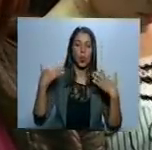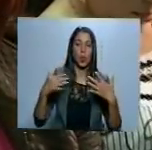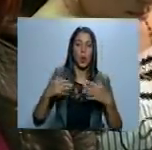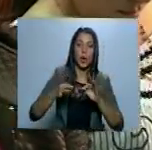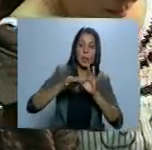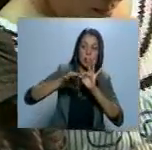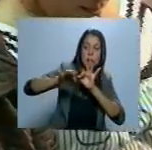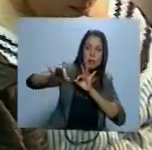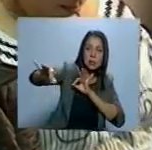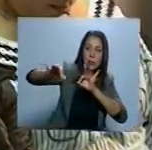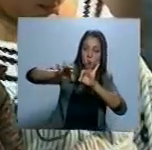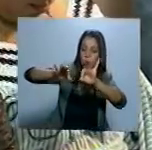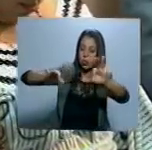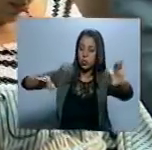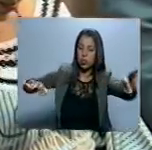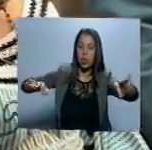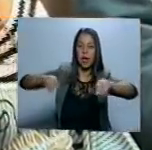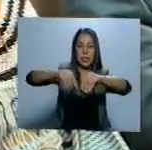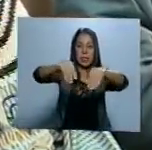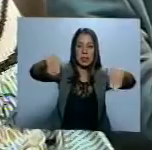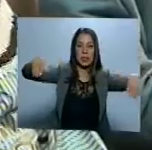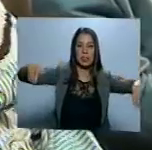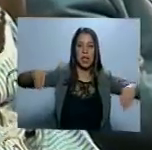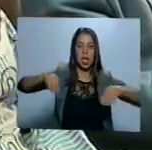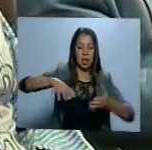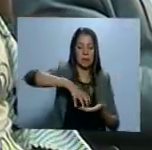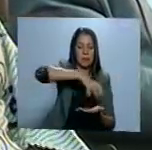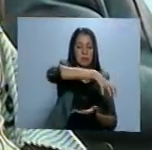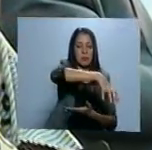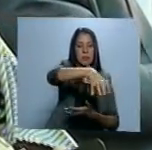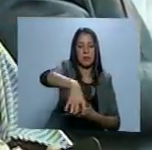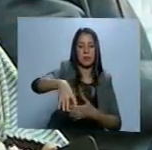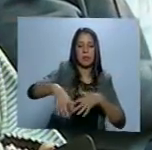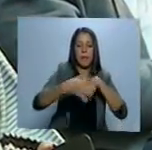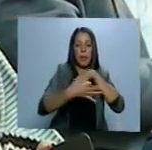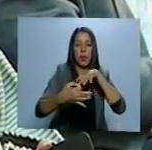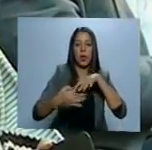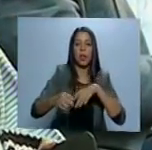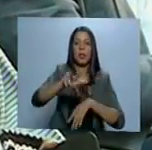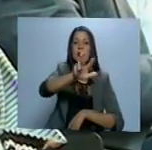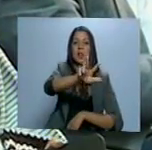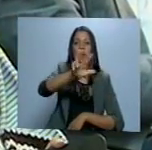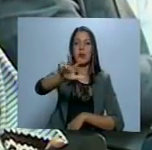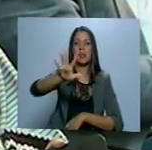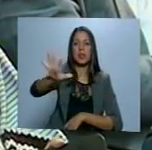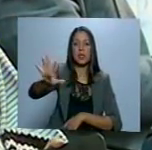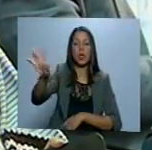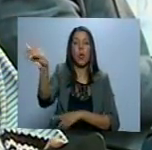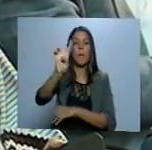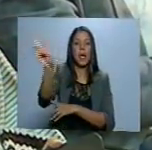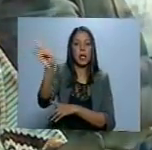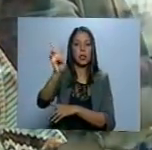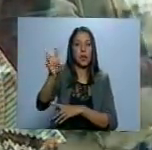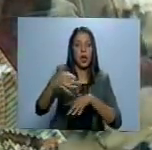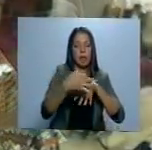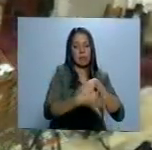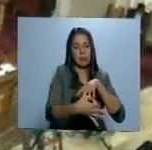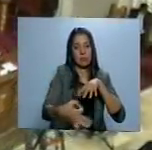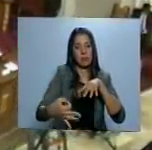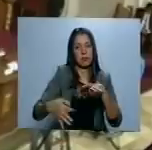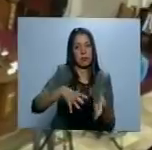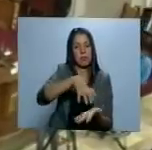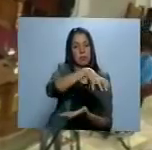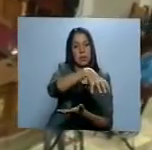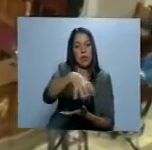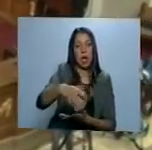espacio territorial que conforman los 335 municipios en toda la República Bolivariana de Venezuela y el